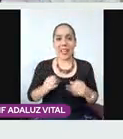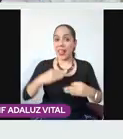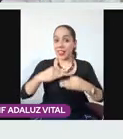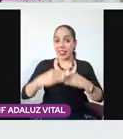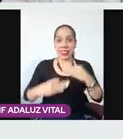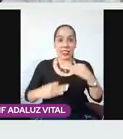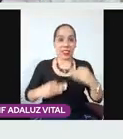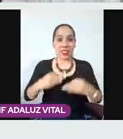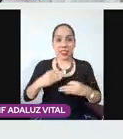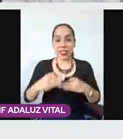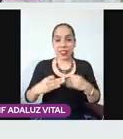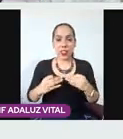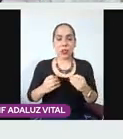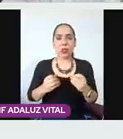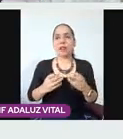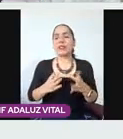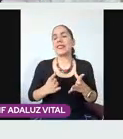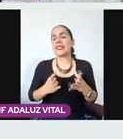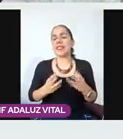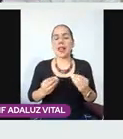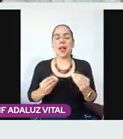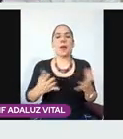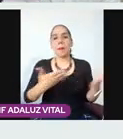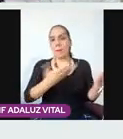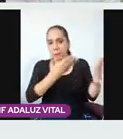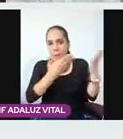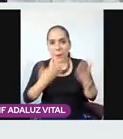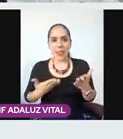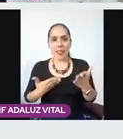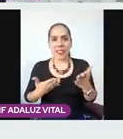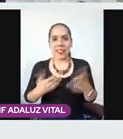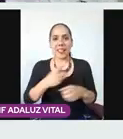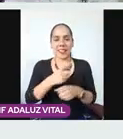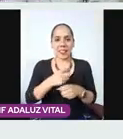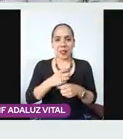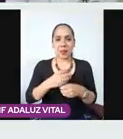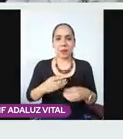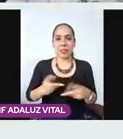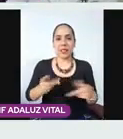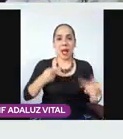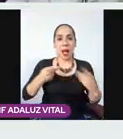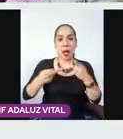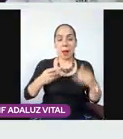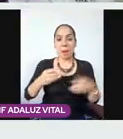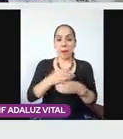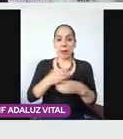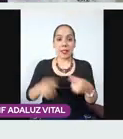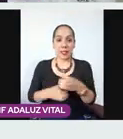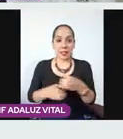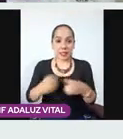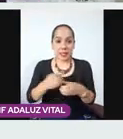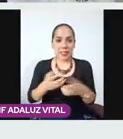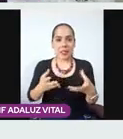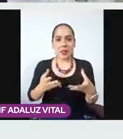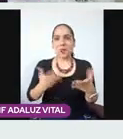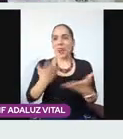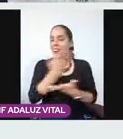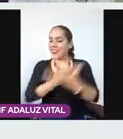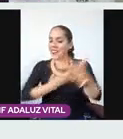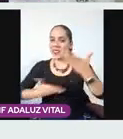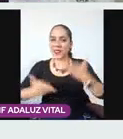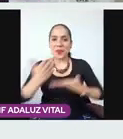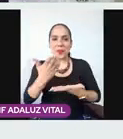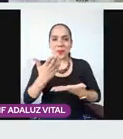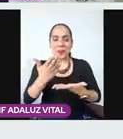tengan oportunidad vengan aquí a charlas de café a ver y a convivir con nosotros con este